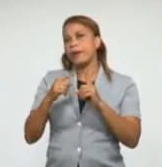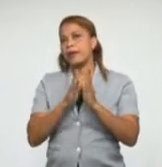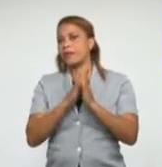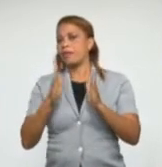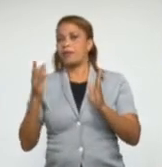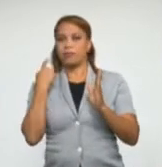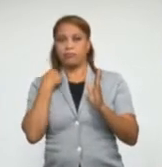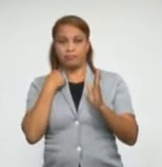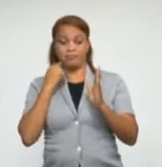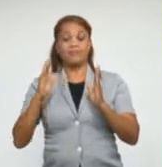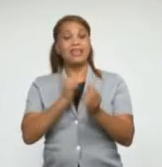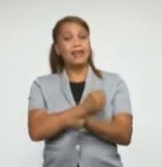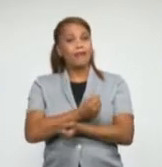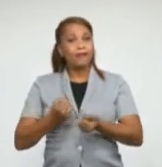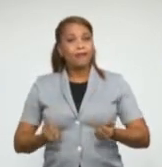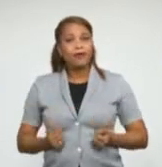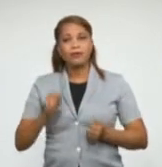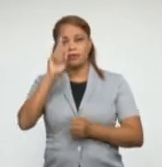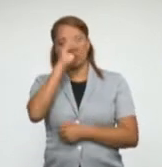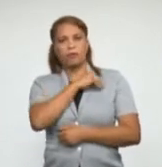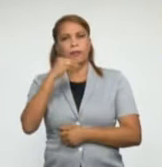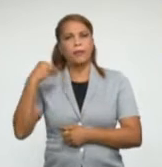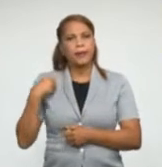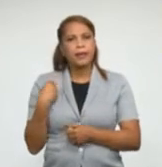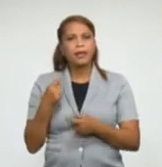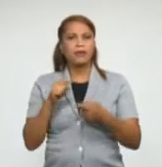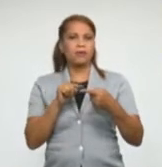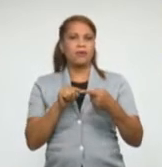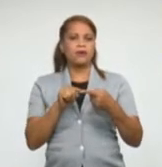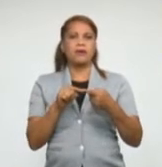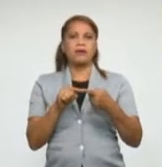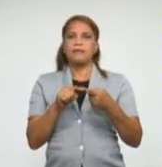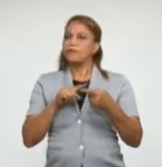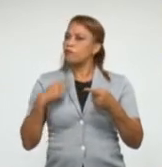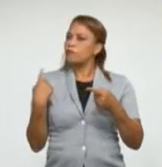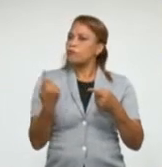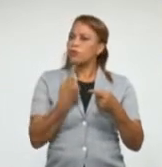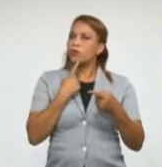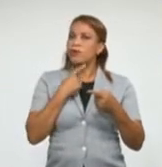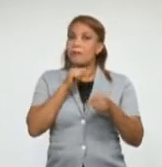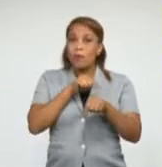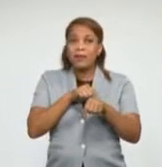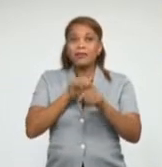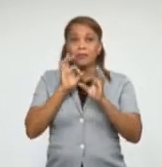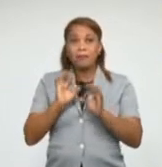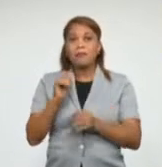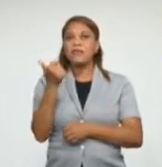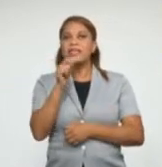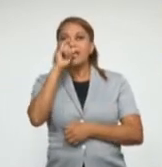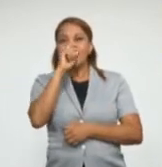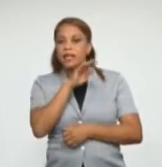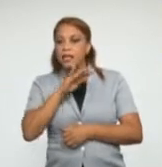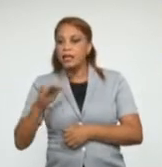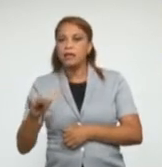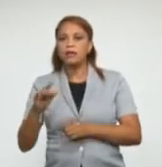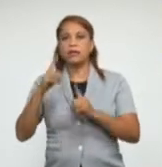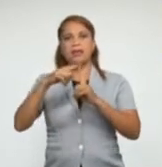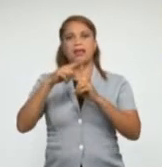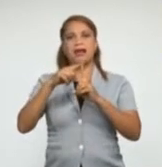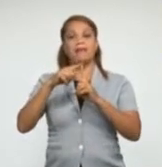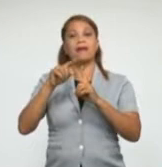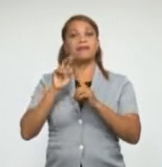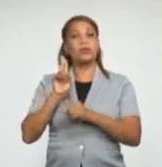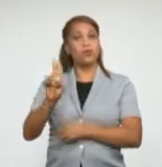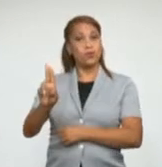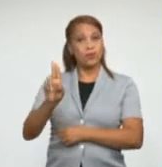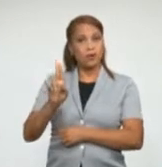del esfuerzo de país, en este minuto hayan 10 niños en las unidades de cuidados intensivos. Estamos hablando